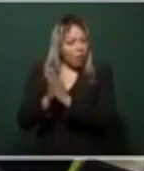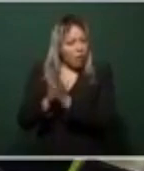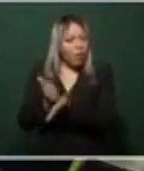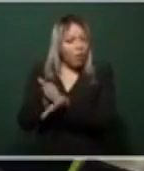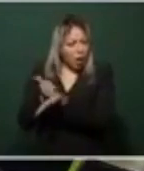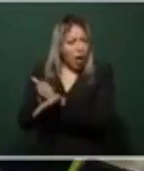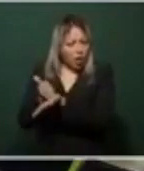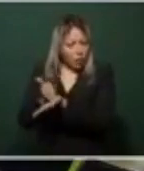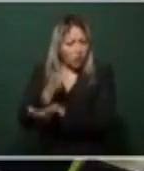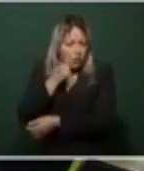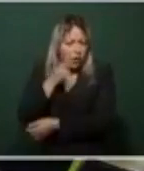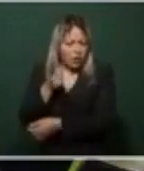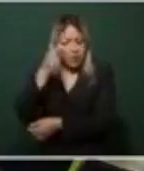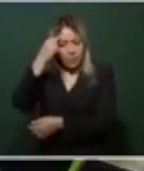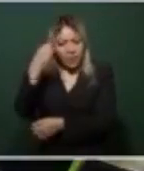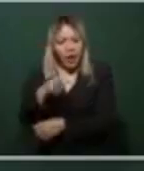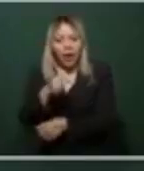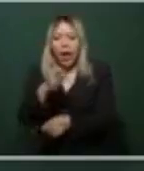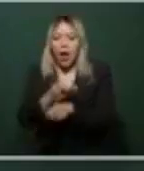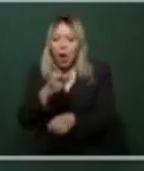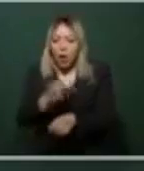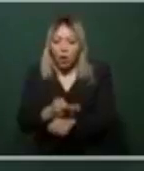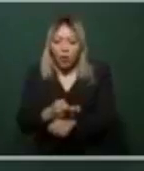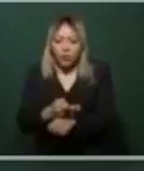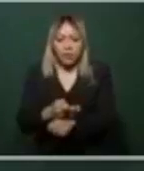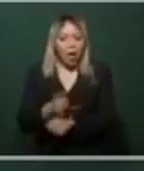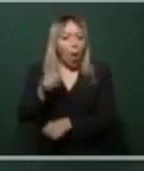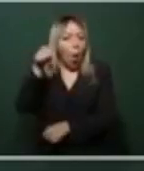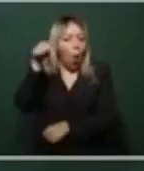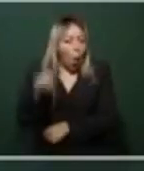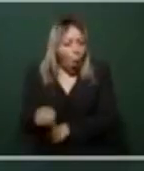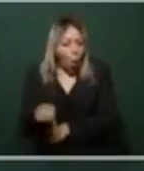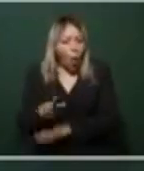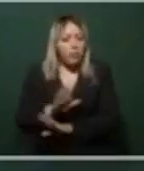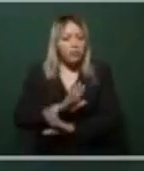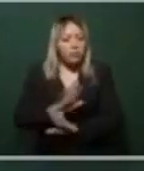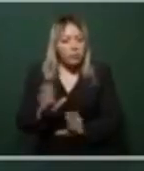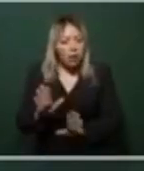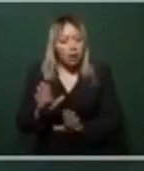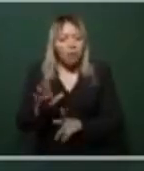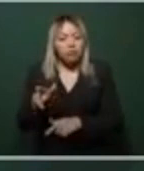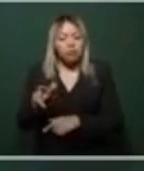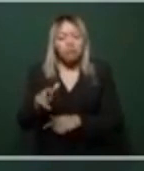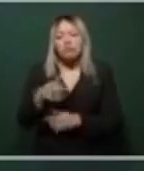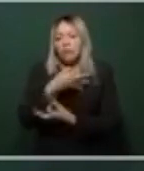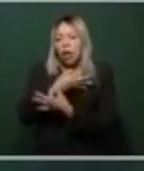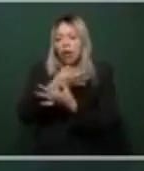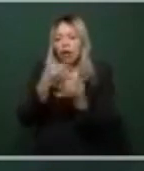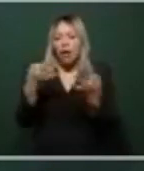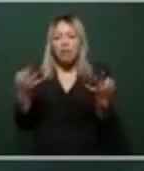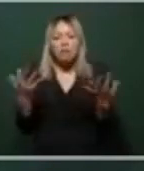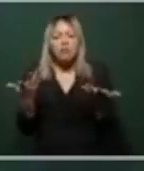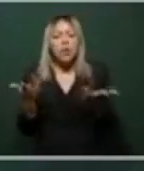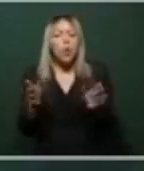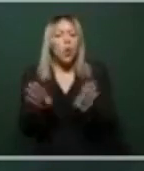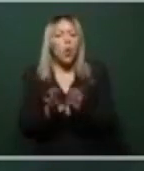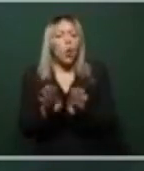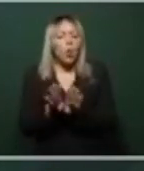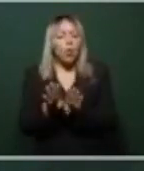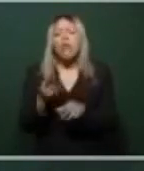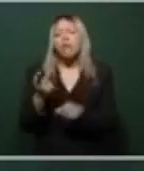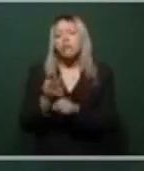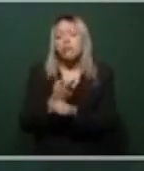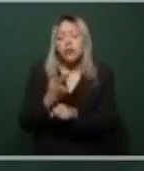que hoy mismo se dé a conocer cuál es el